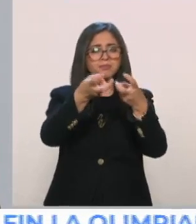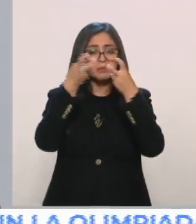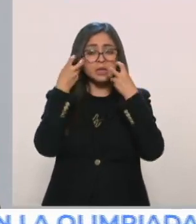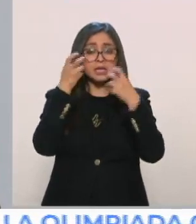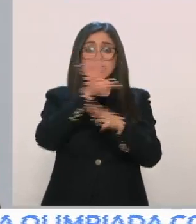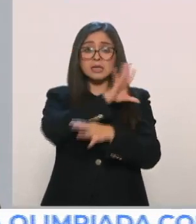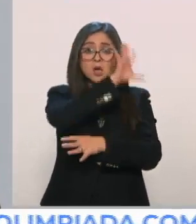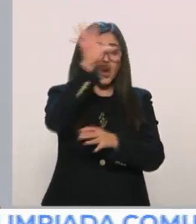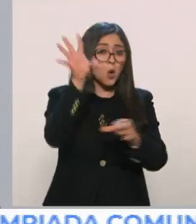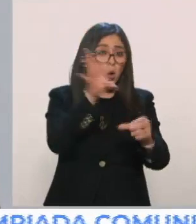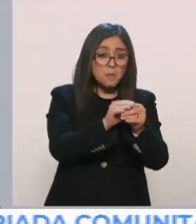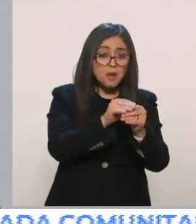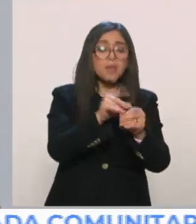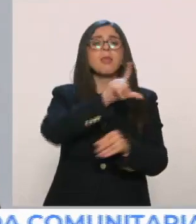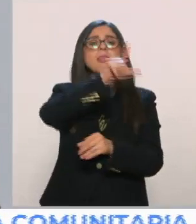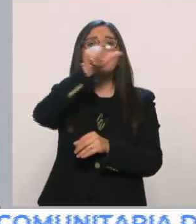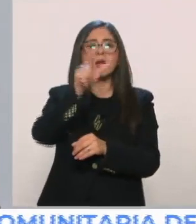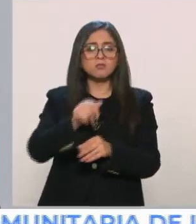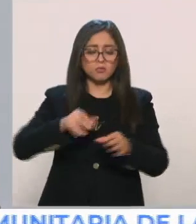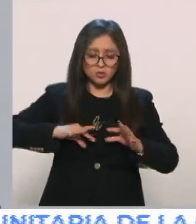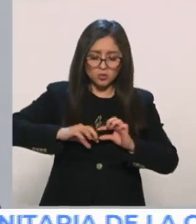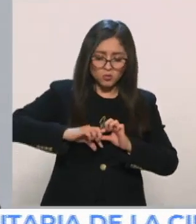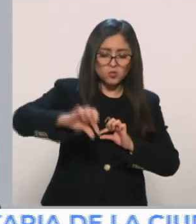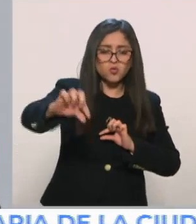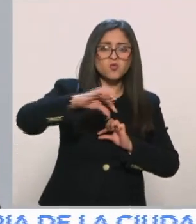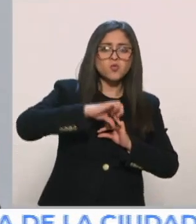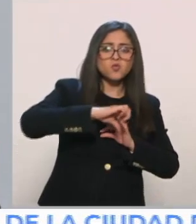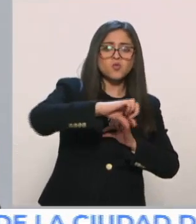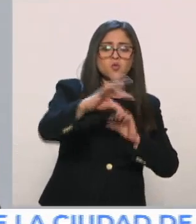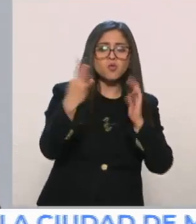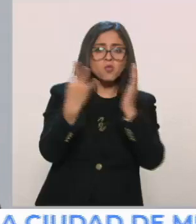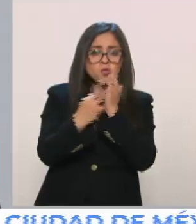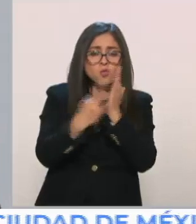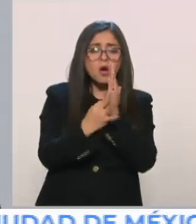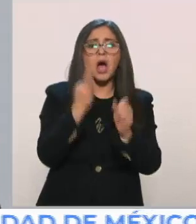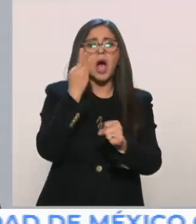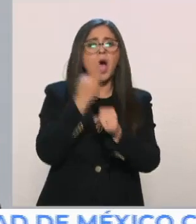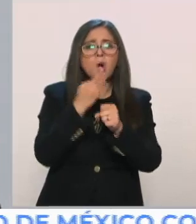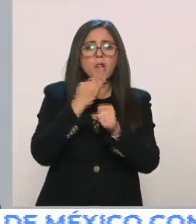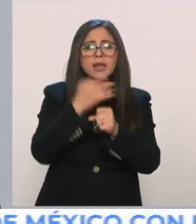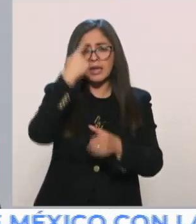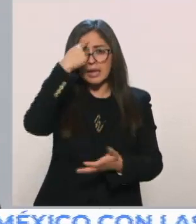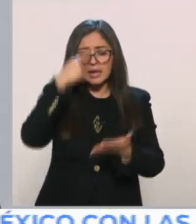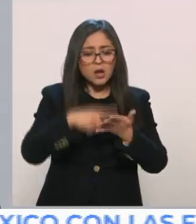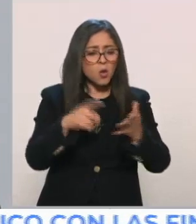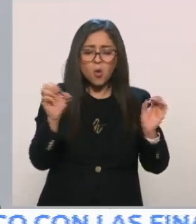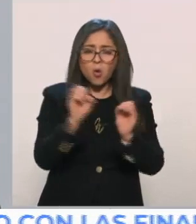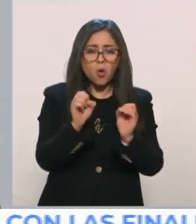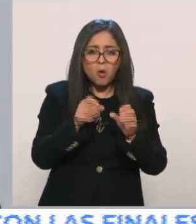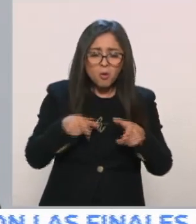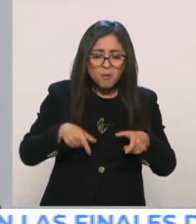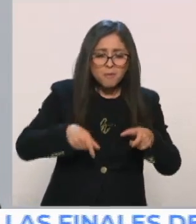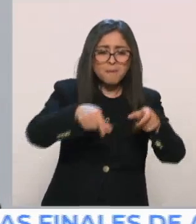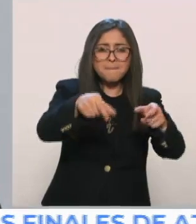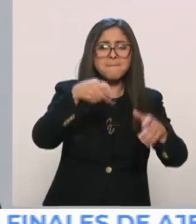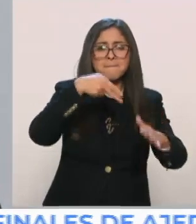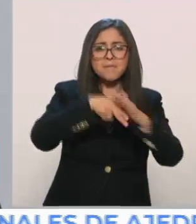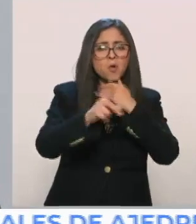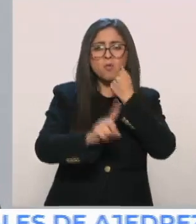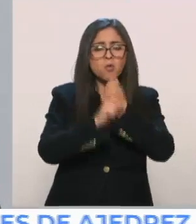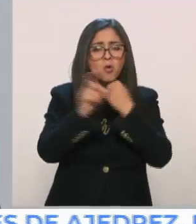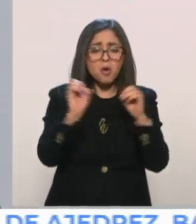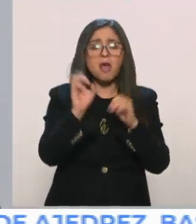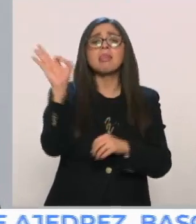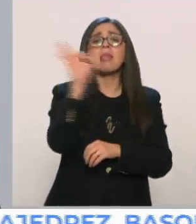retire todo, ya se hace la medición de las vías. Hasta ahora parece que no hubo daños y por eso está pensando que se puede abrir el mismo